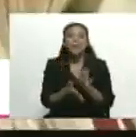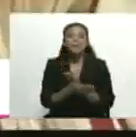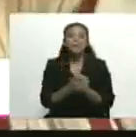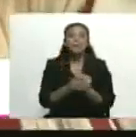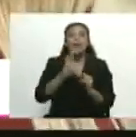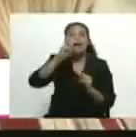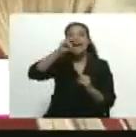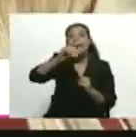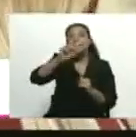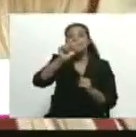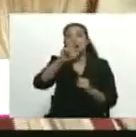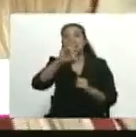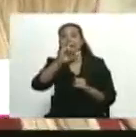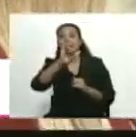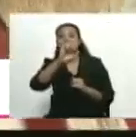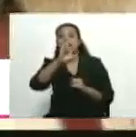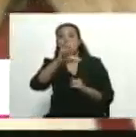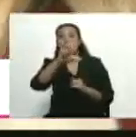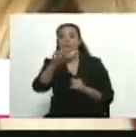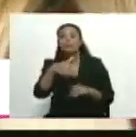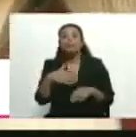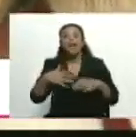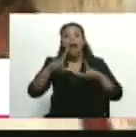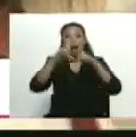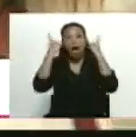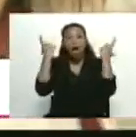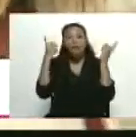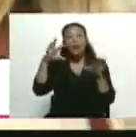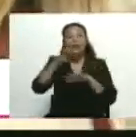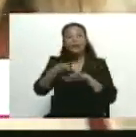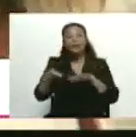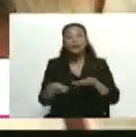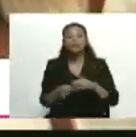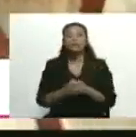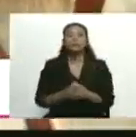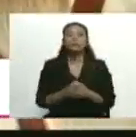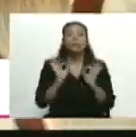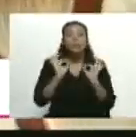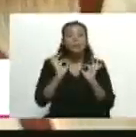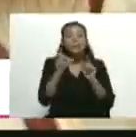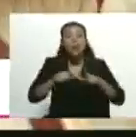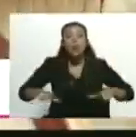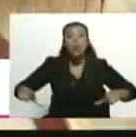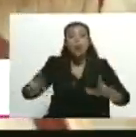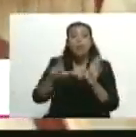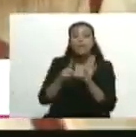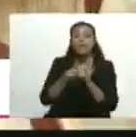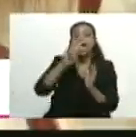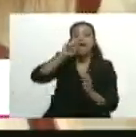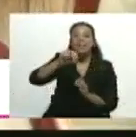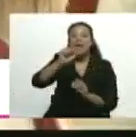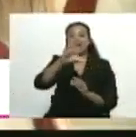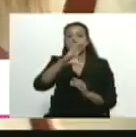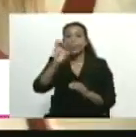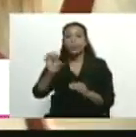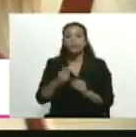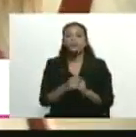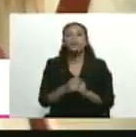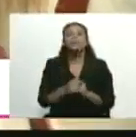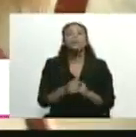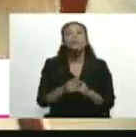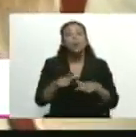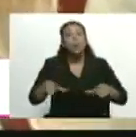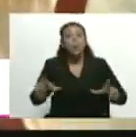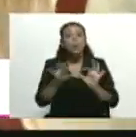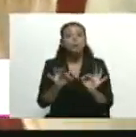Mi nombre es Maribel. Yo vengo del Estado de Aragua, del municipio Libertador, específicamente del Liceo Nacional Bolivariano, Luis Beltrán Prieto